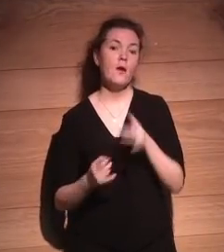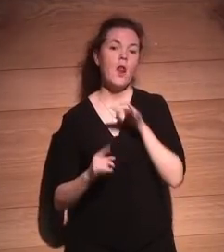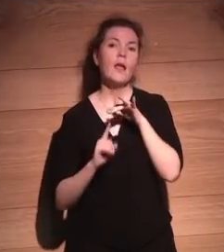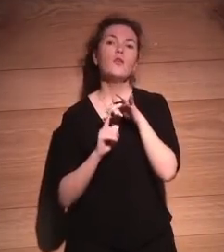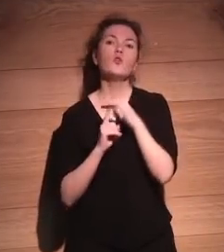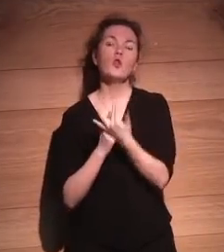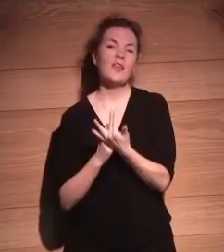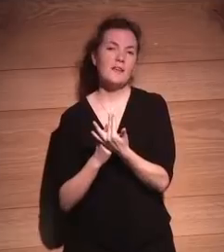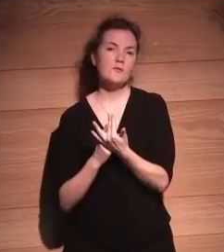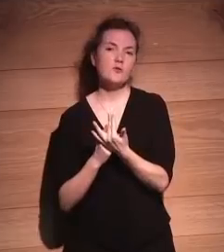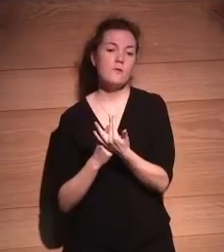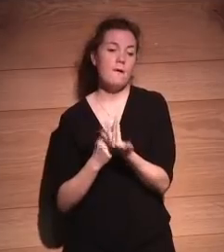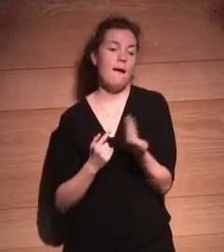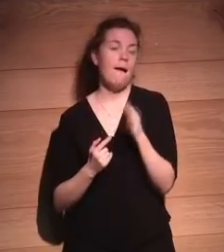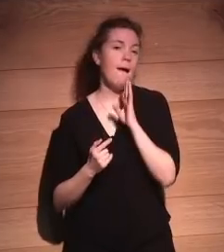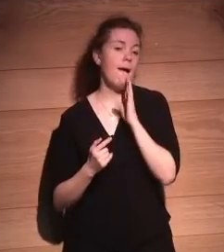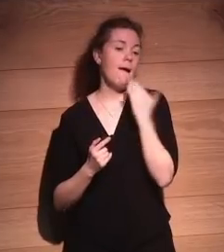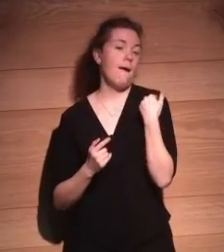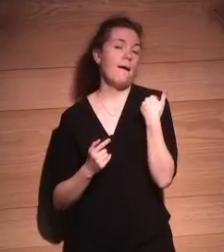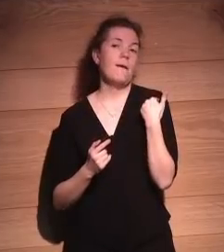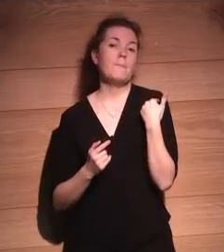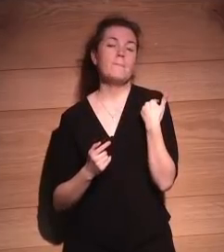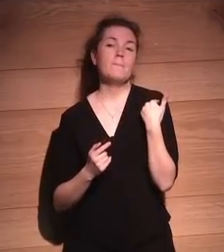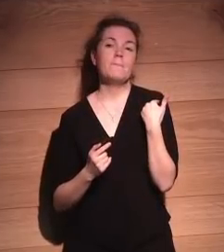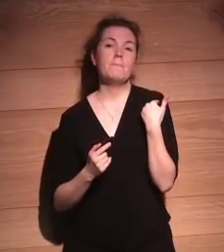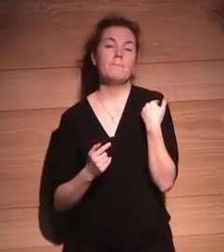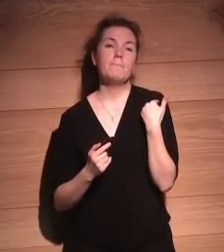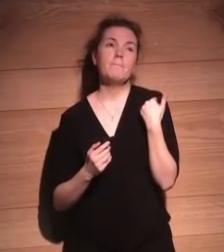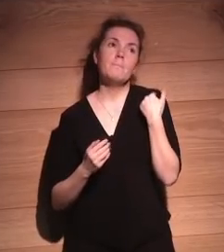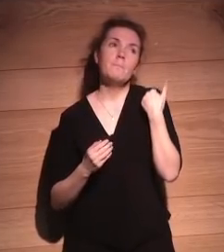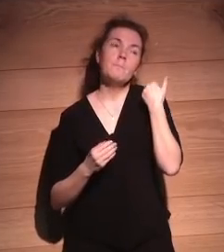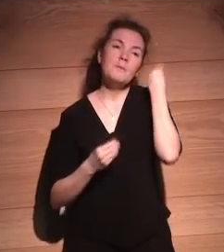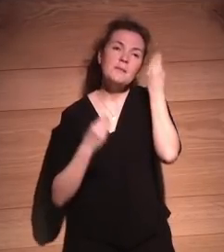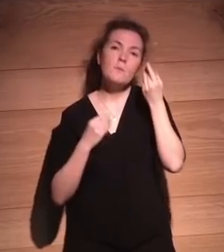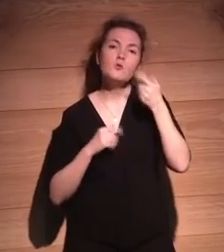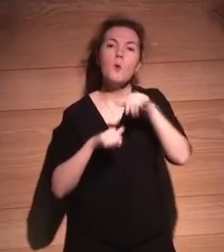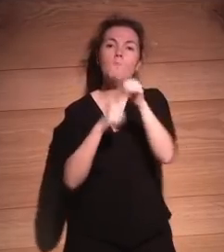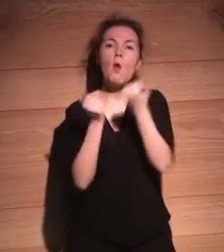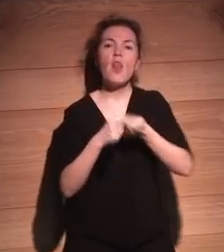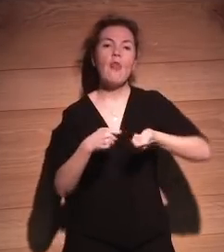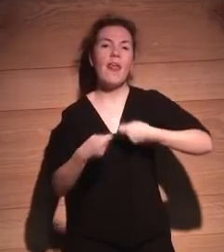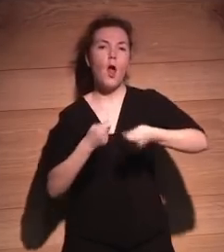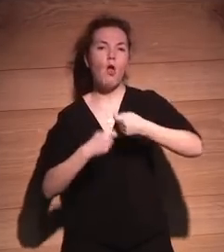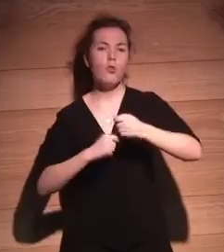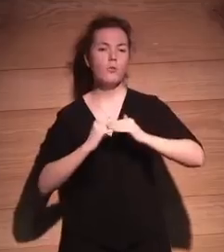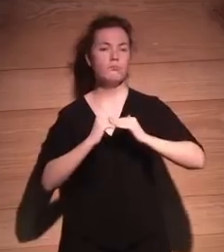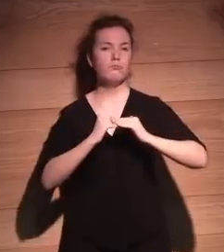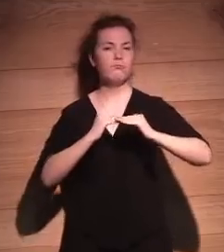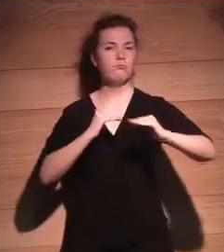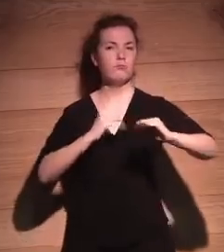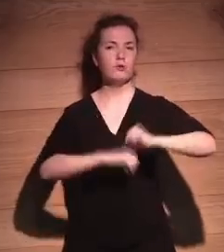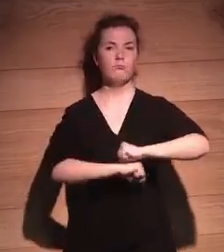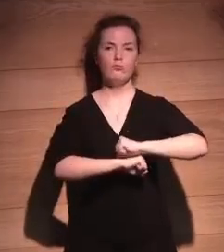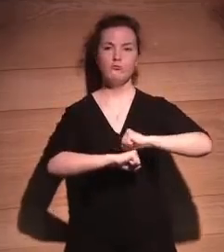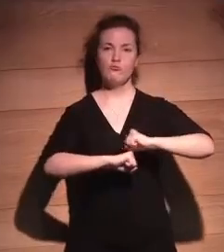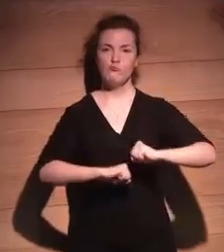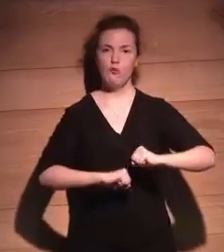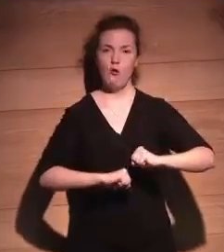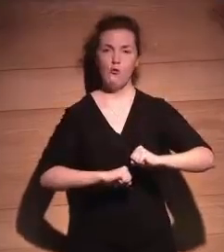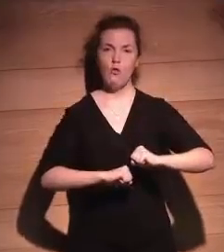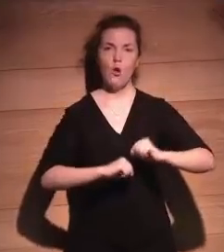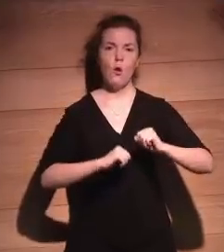en el que contábamos con un modelo de negocio muy sustentado, muy sólido, que prácticamente